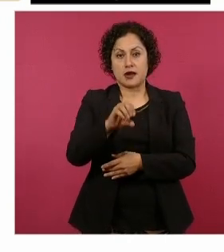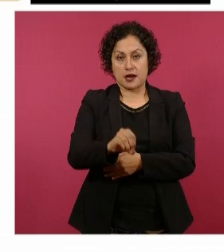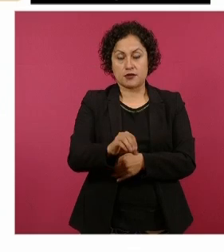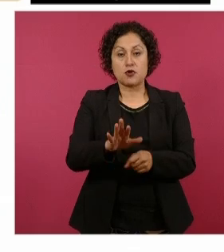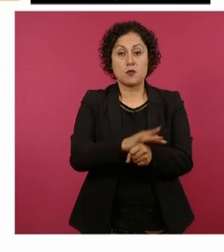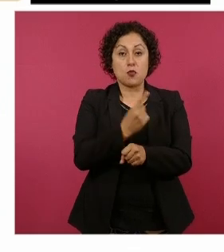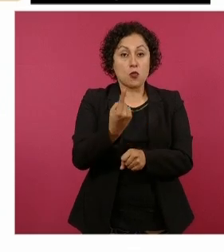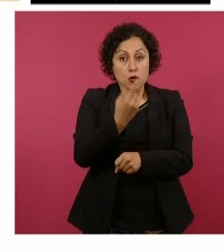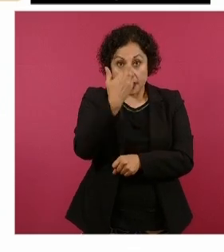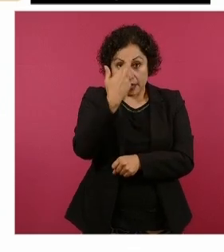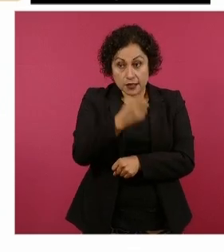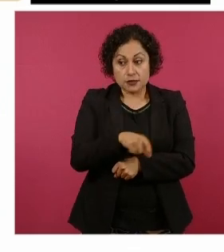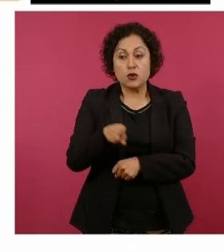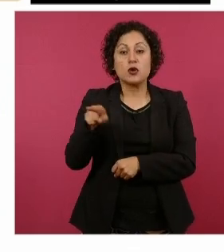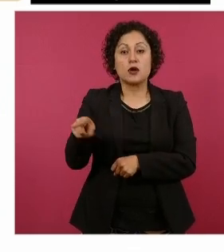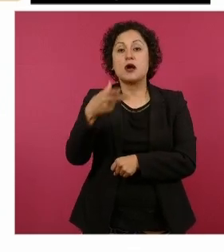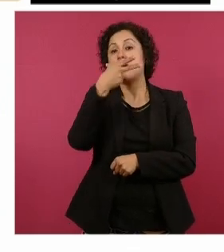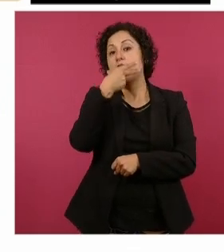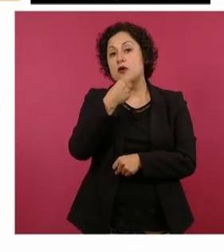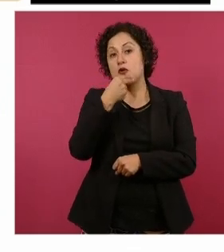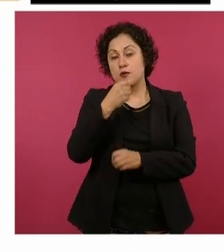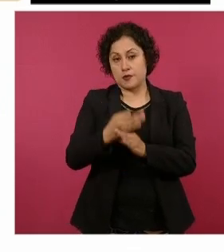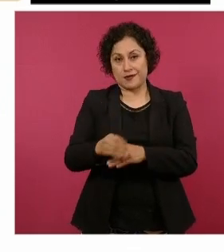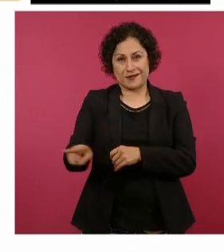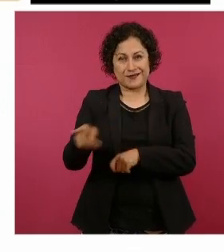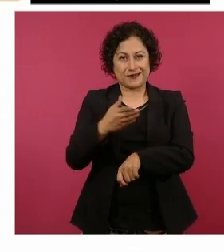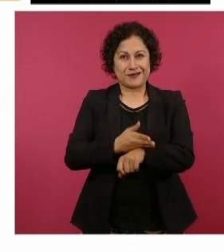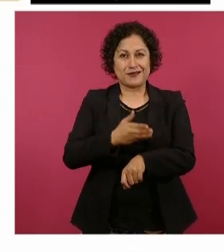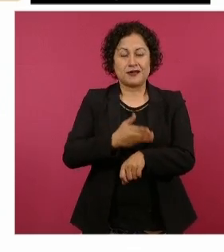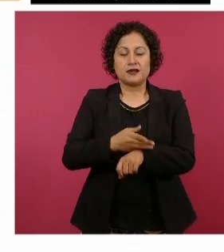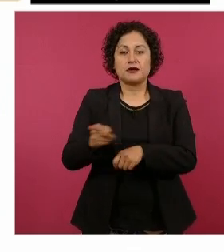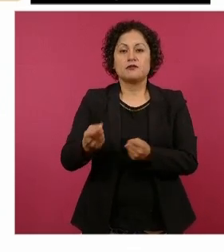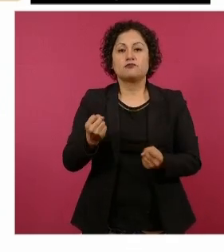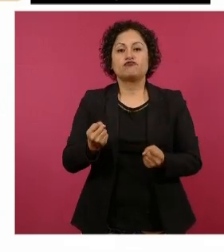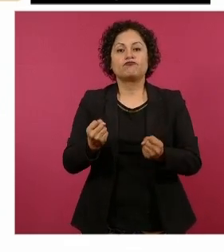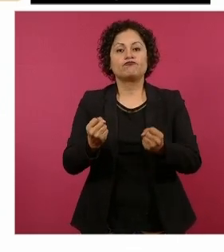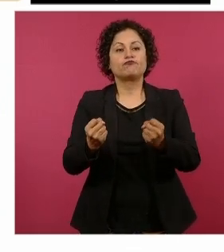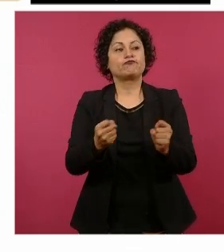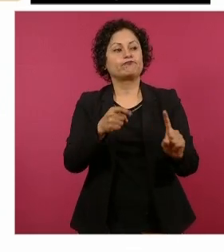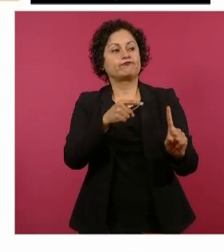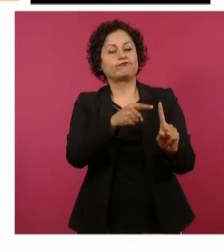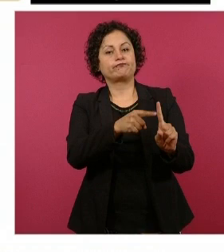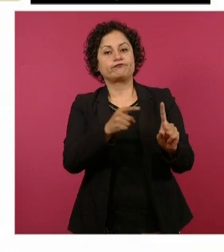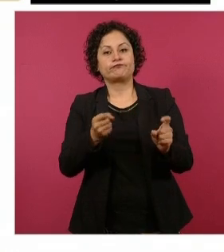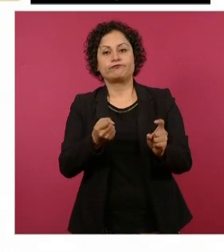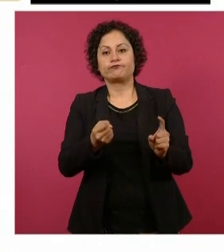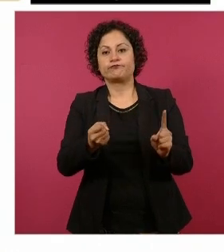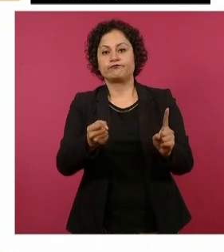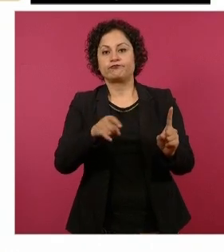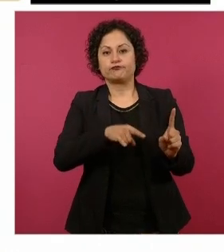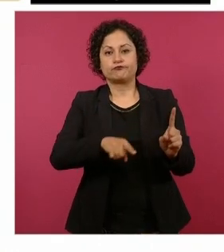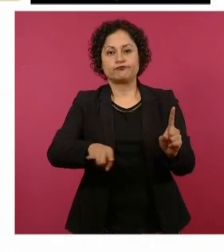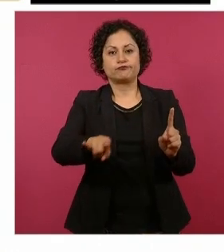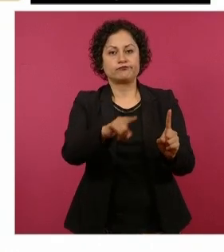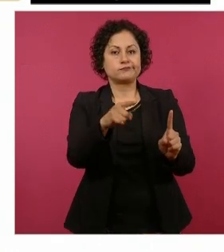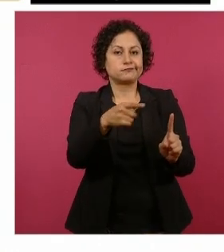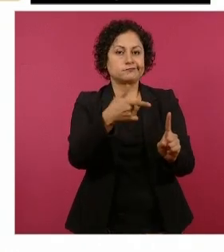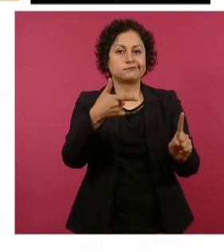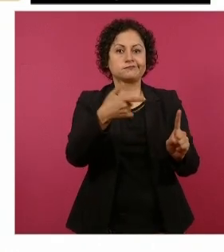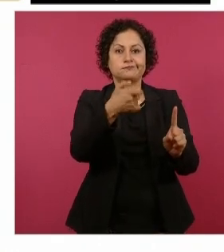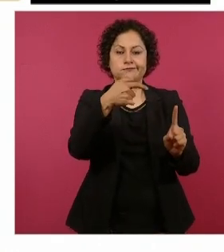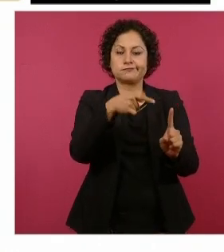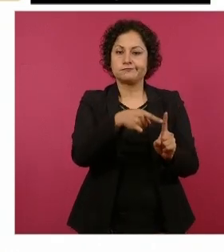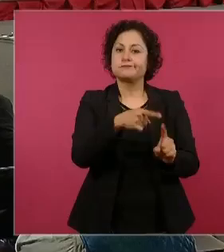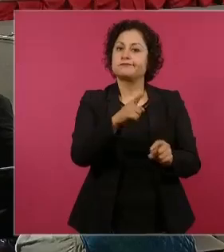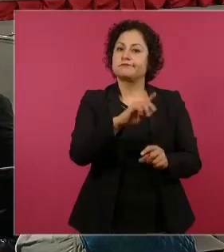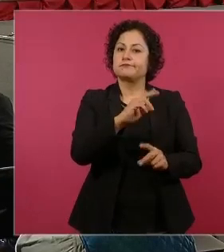sentenciado, a bordo de una camioneta, dio alcance a la víctima, accionando un arma de fuego con la que privando